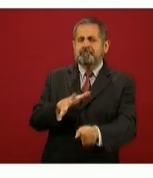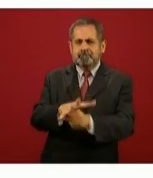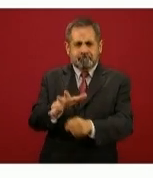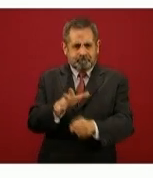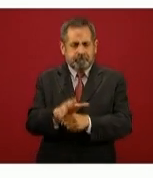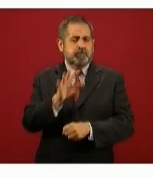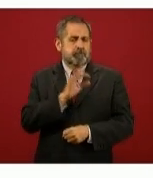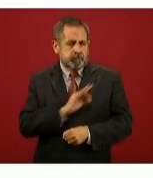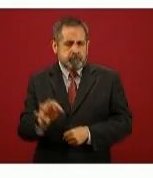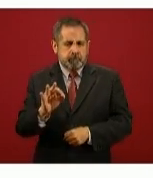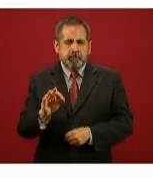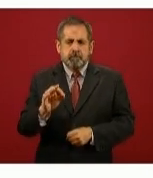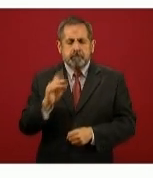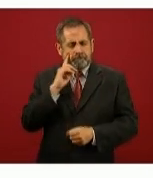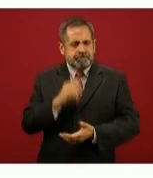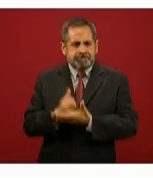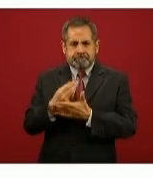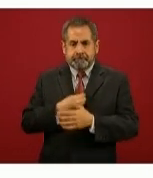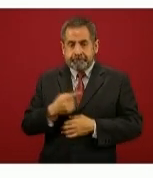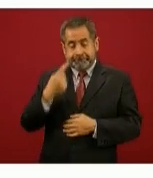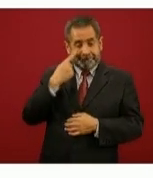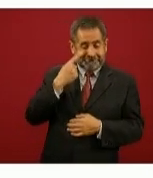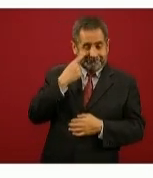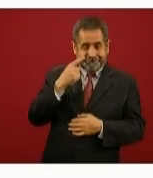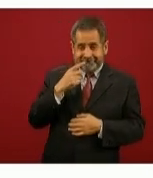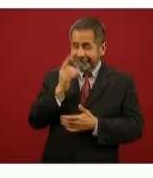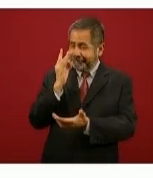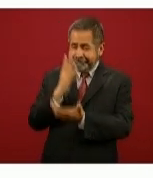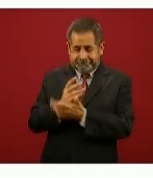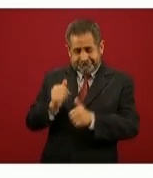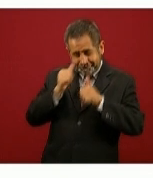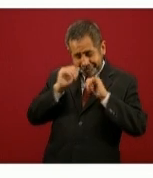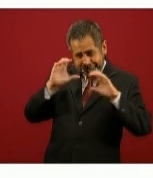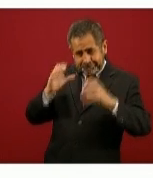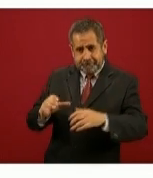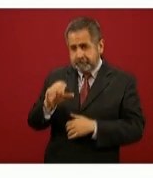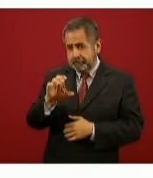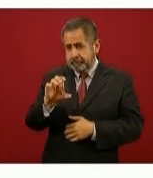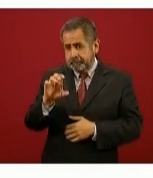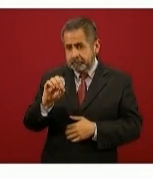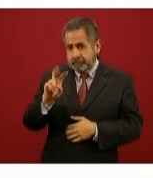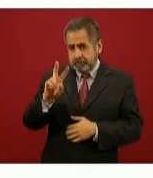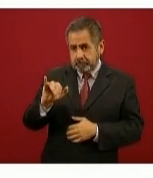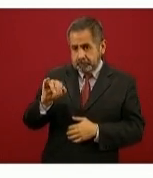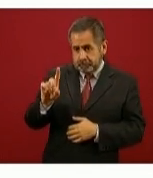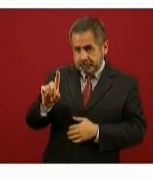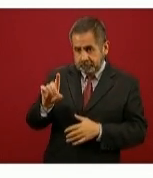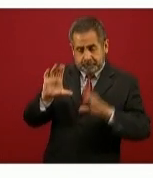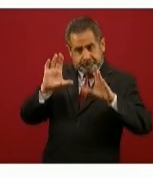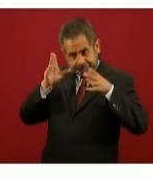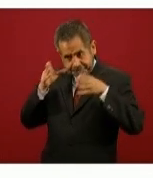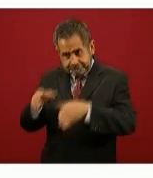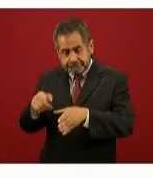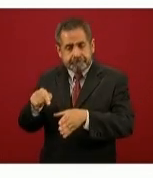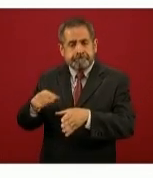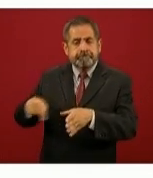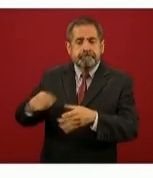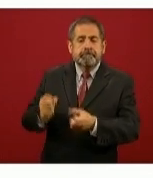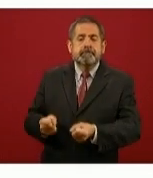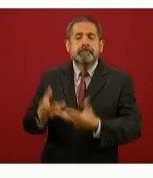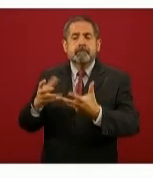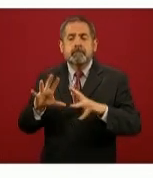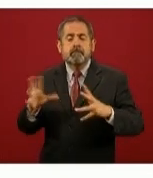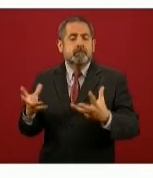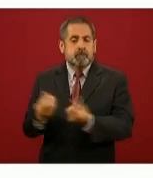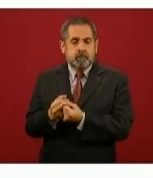suficiente. Solamente la infraestructura dedicada específicamente a COVID, que no es toda la infraestructura, nos permite